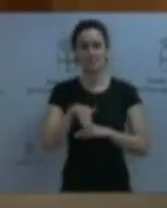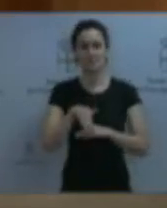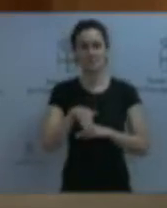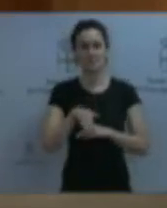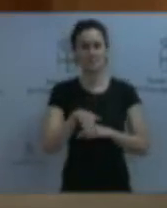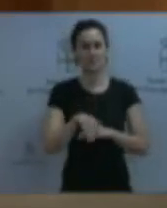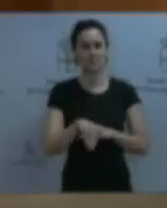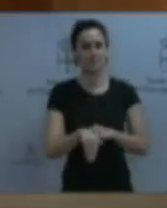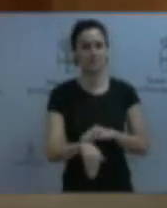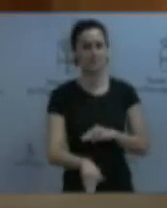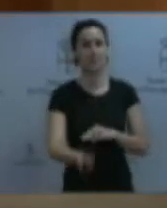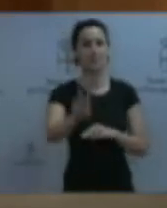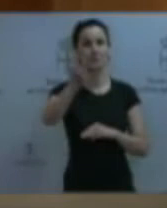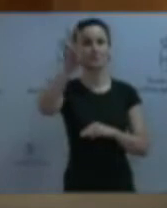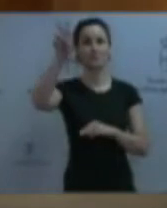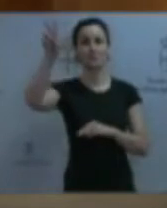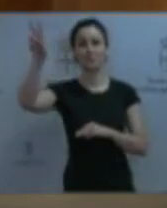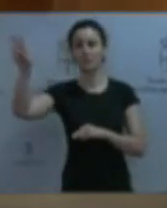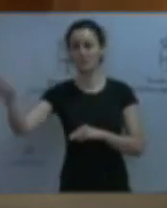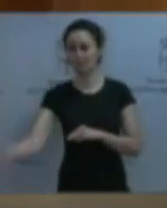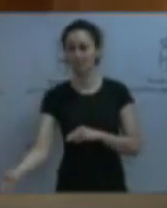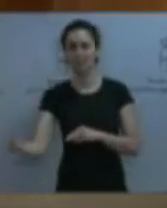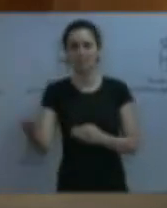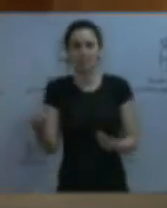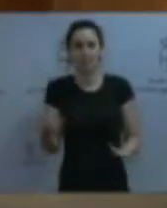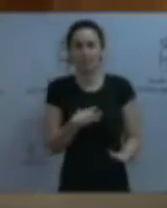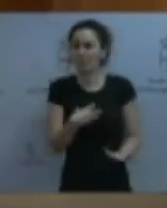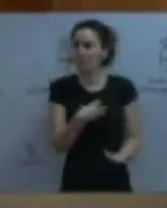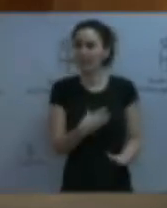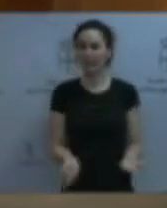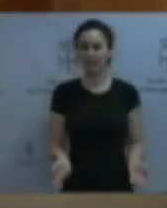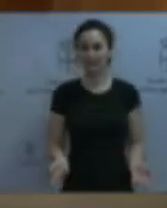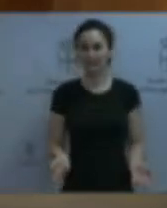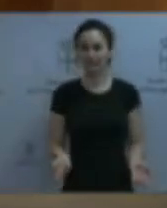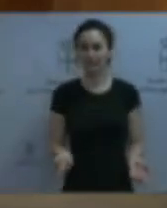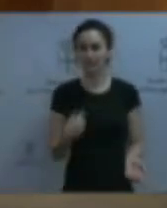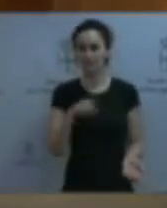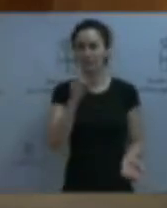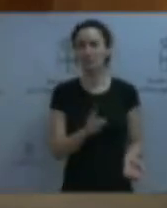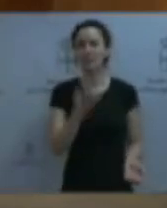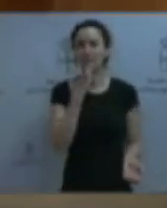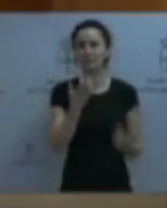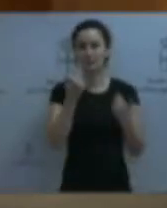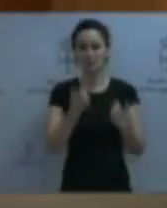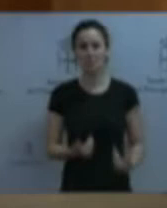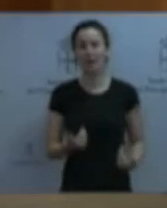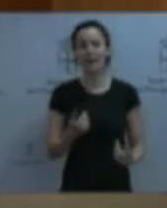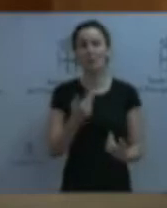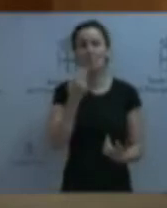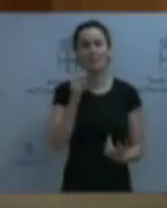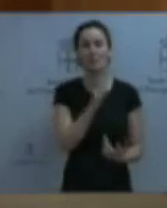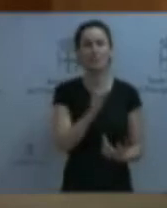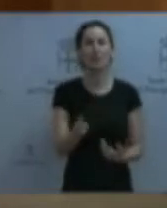familia no logre ni pisar el suelo. Porque no sé si sabe cuál es el mayor miedo del ser humano, especialmente